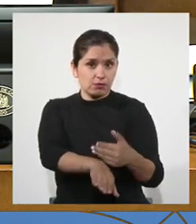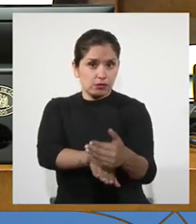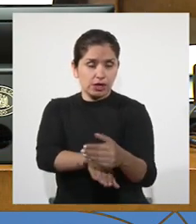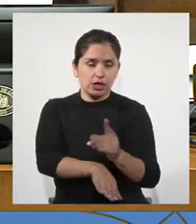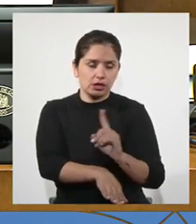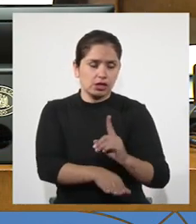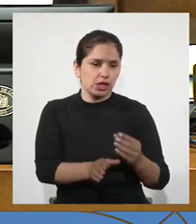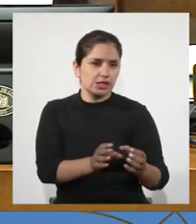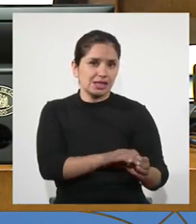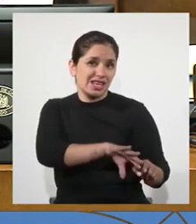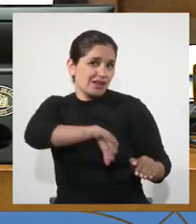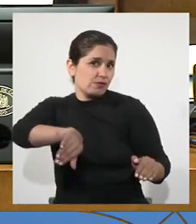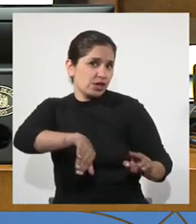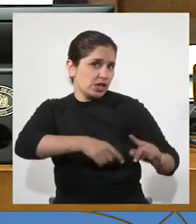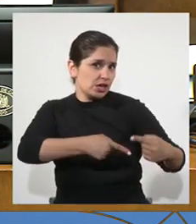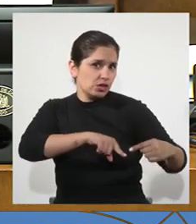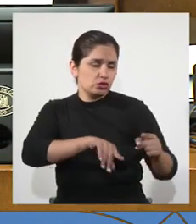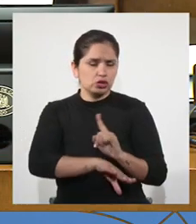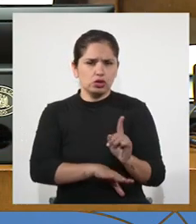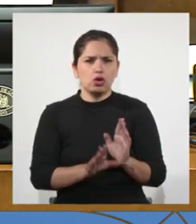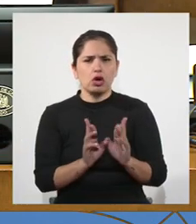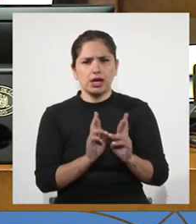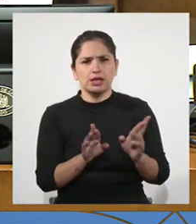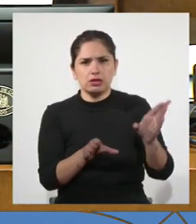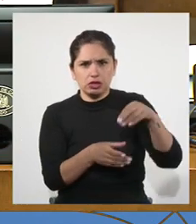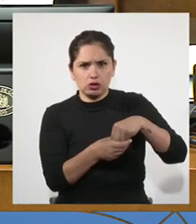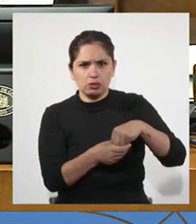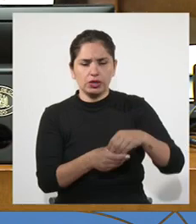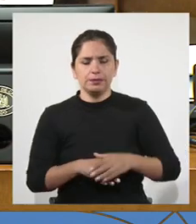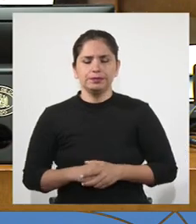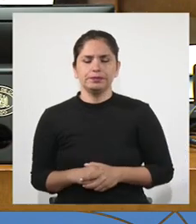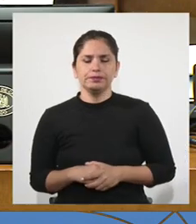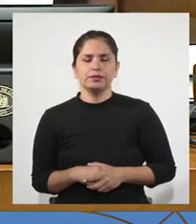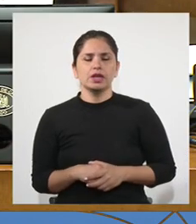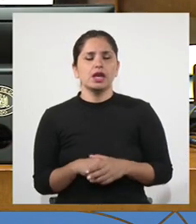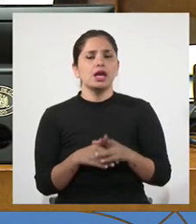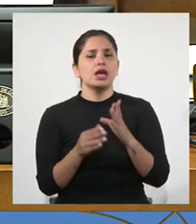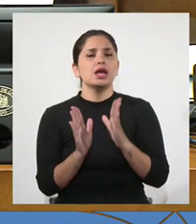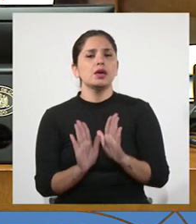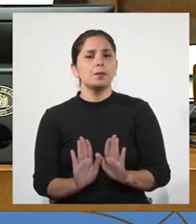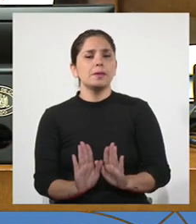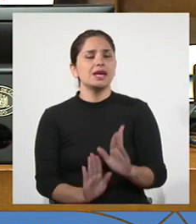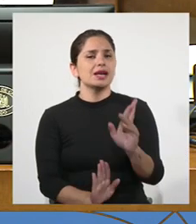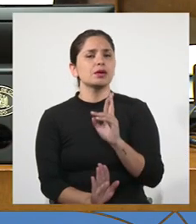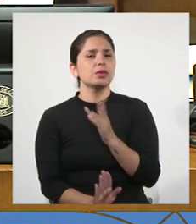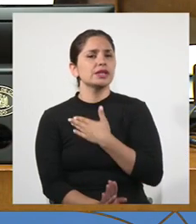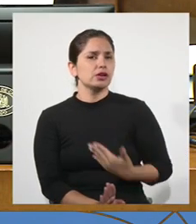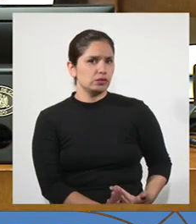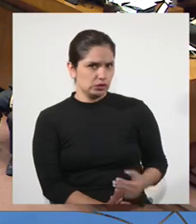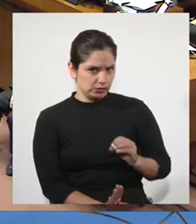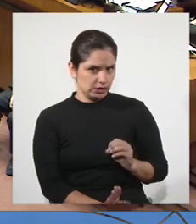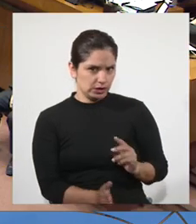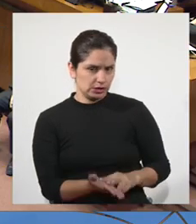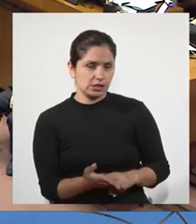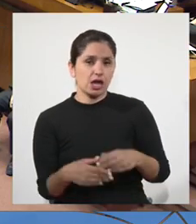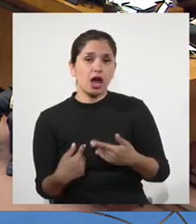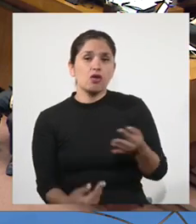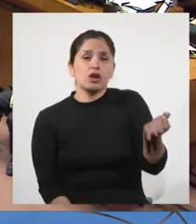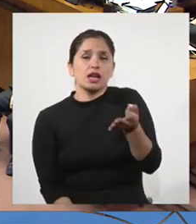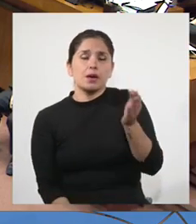señor senador, que usted asume que es inadmisible, pero espera respuesta del Ejecutivo, ¿verdad? Así es. Tiene la palabra el señor director de presupuesto.